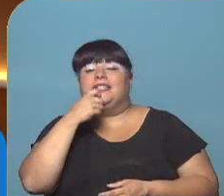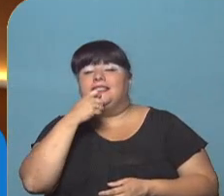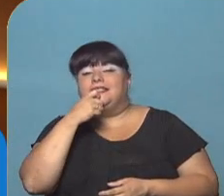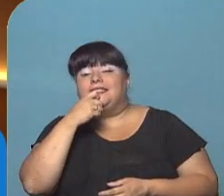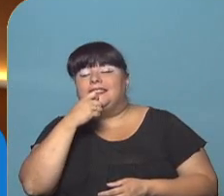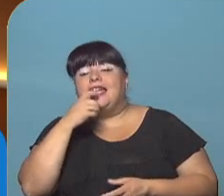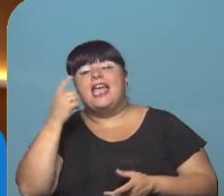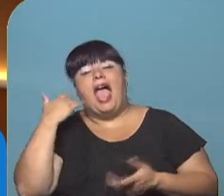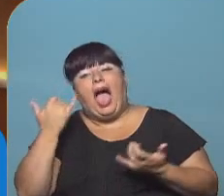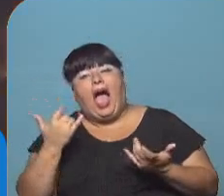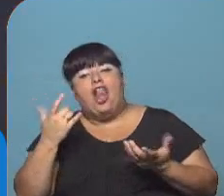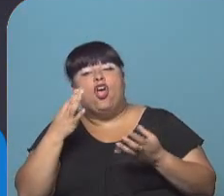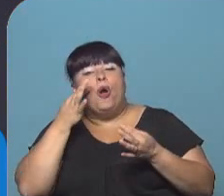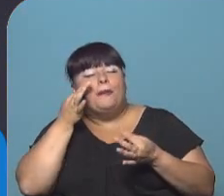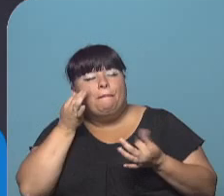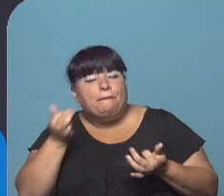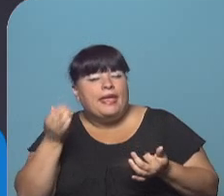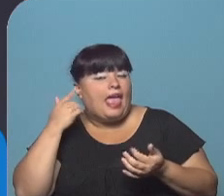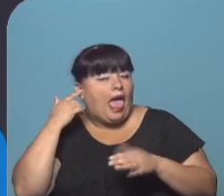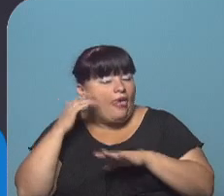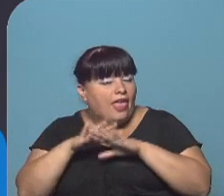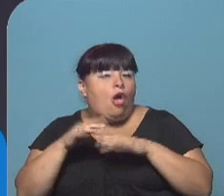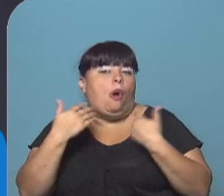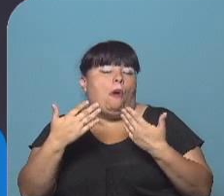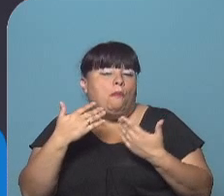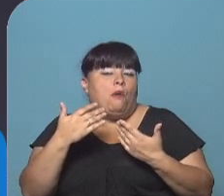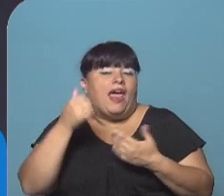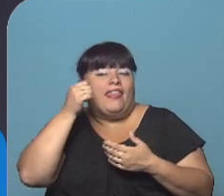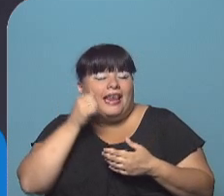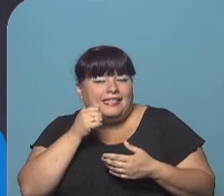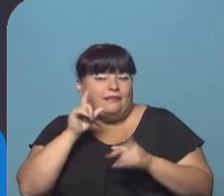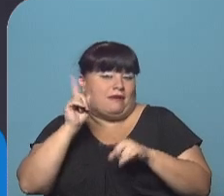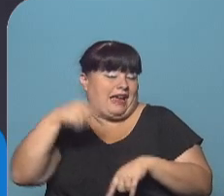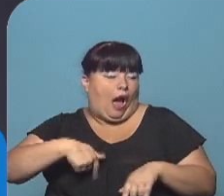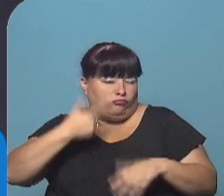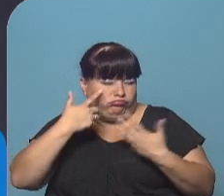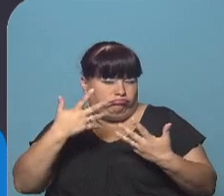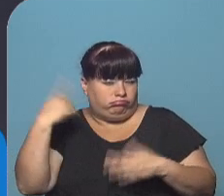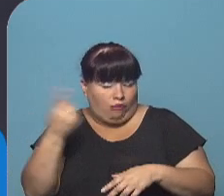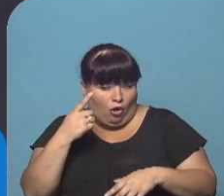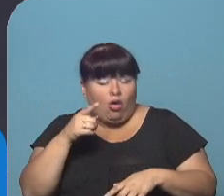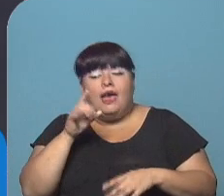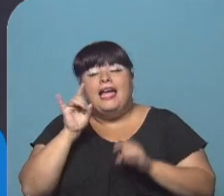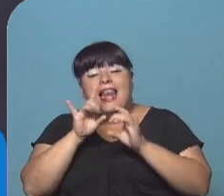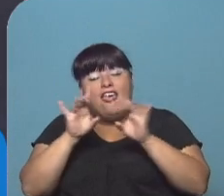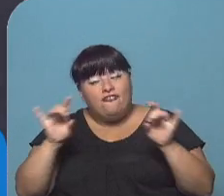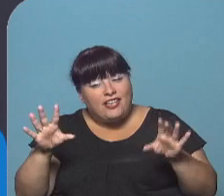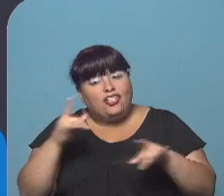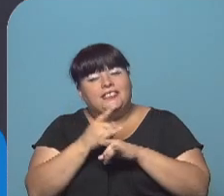alguna predisposición en la piel del conducto, como puede ser un eczema, que es la causa más común, los gérmenes